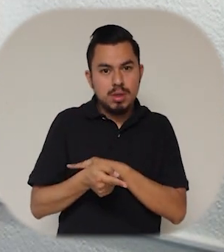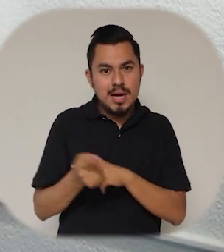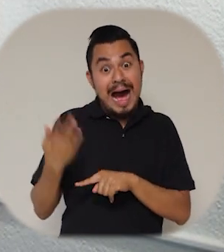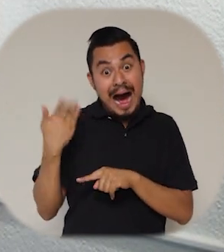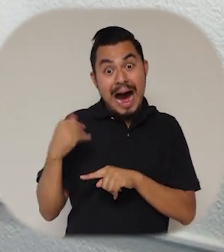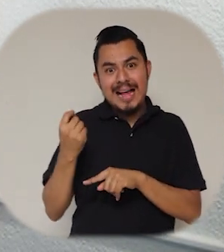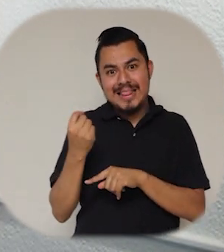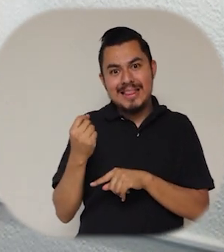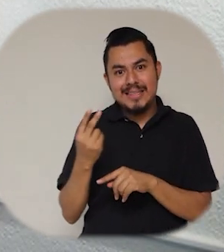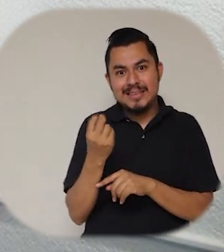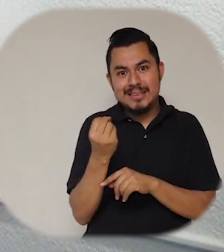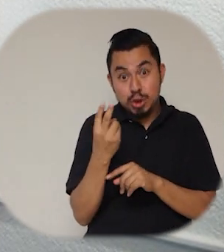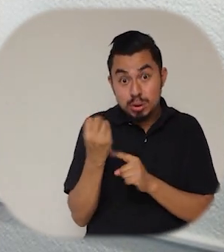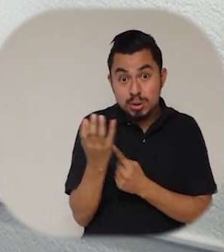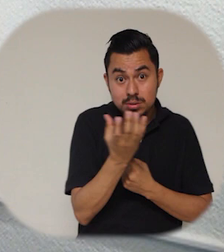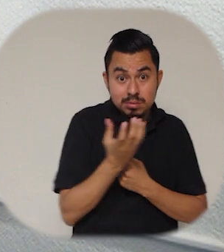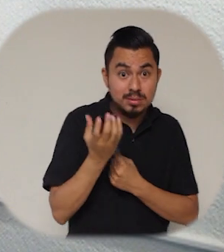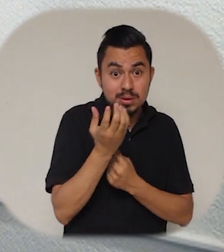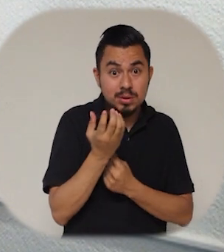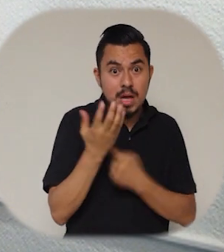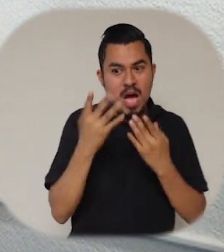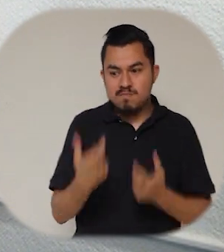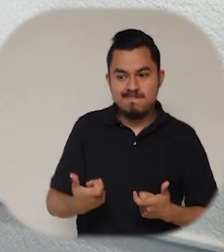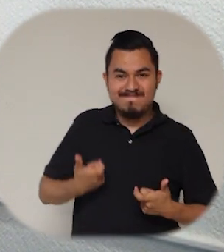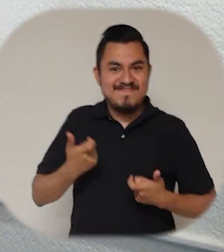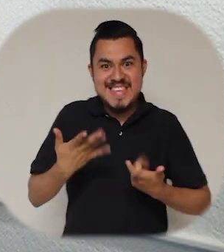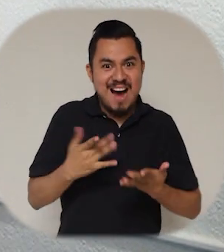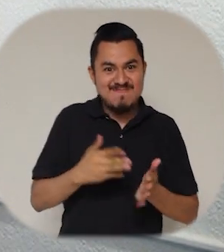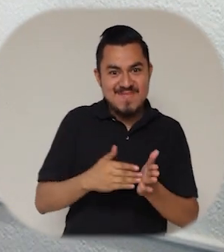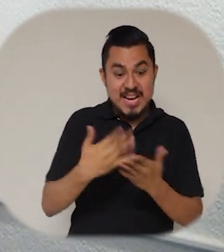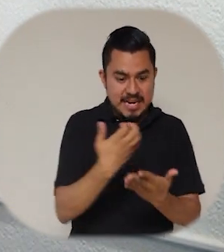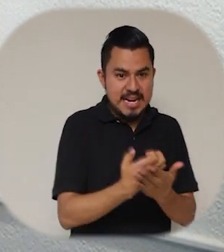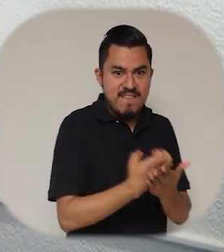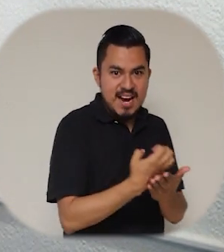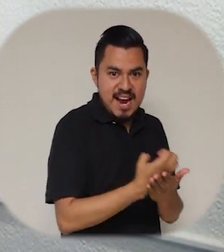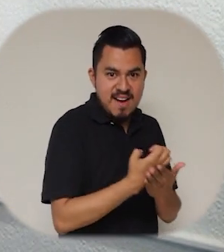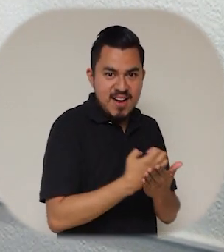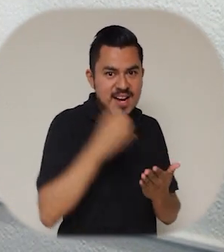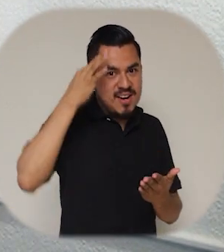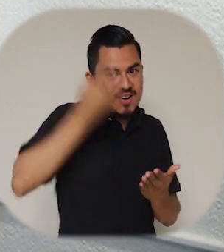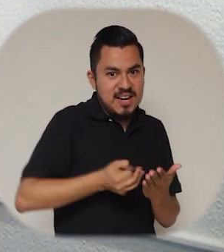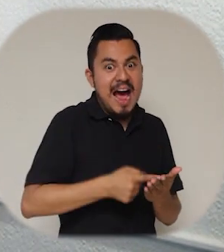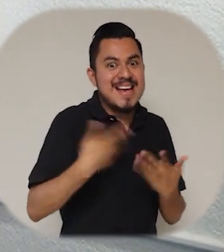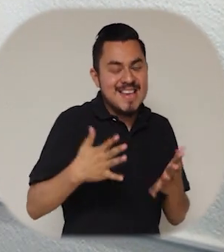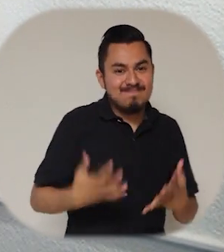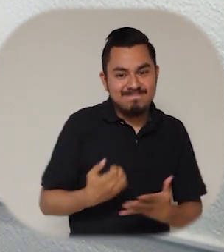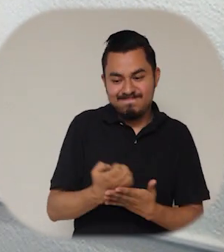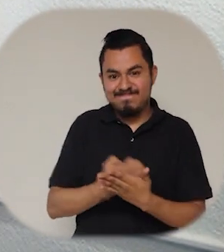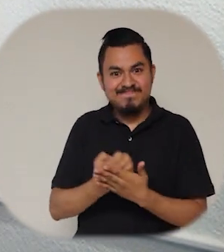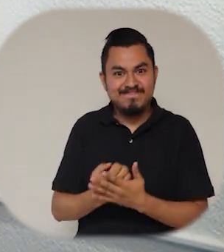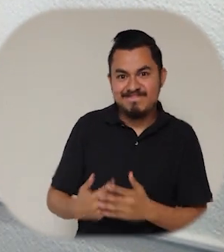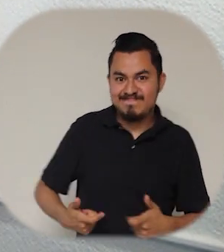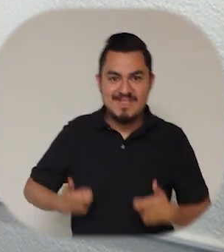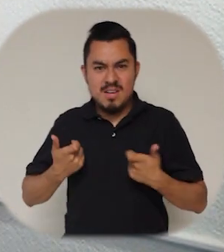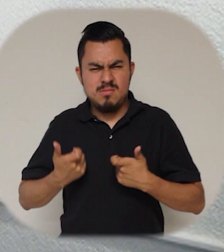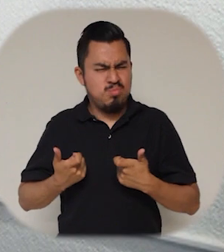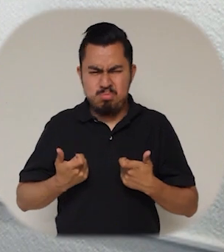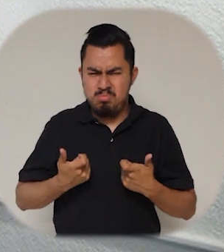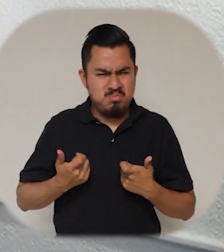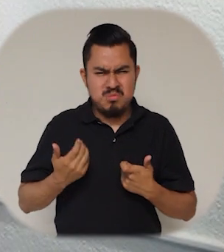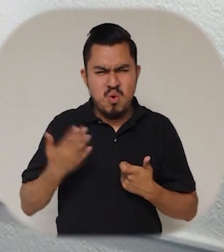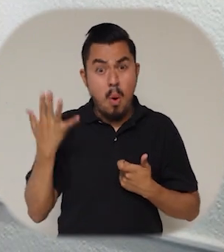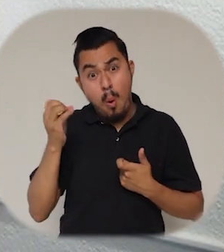iglesia primitiva, no todos experimentaron un poder místico. Los miembros de la iglesia primitiva no